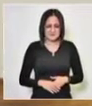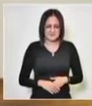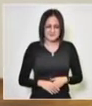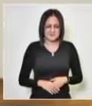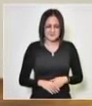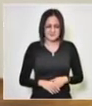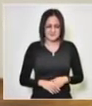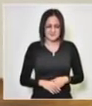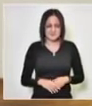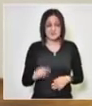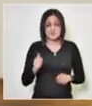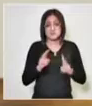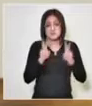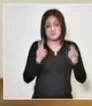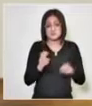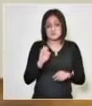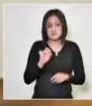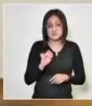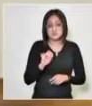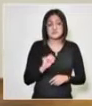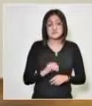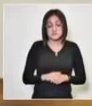y el otro tema sí